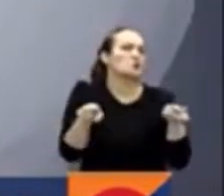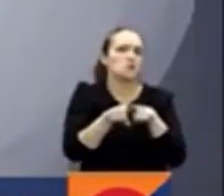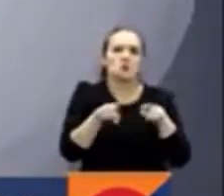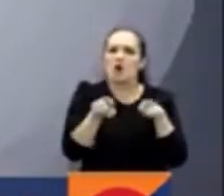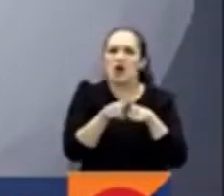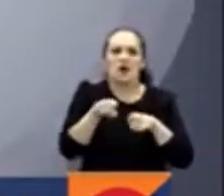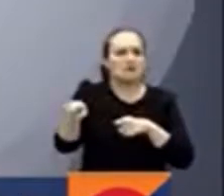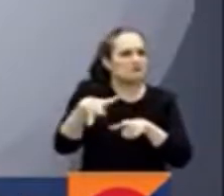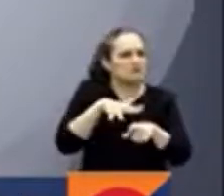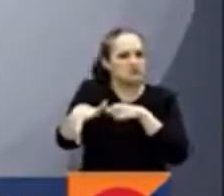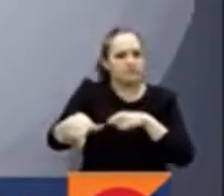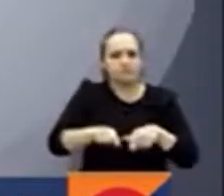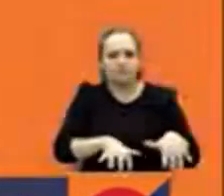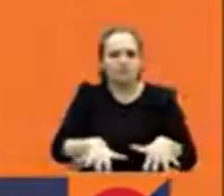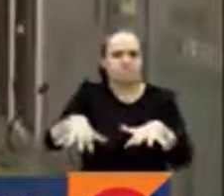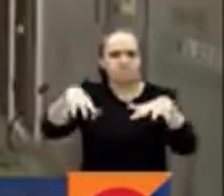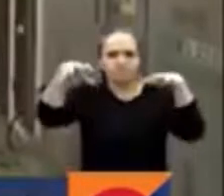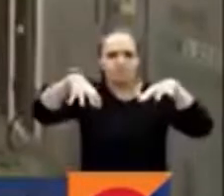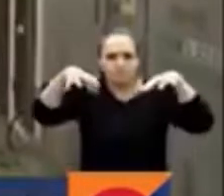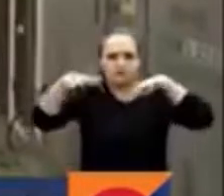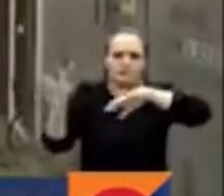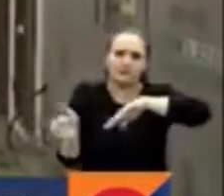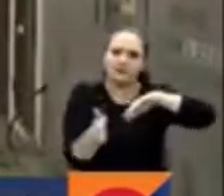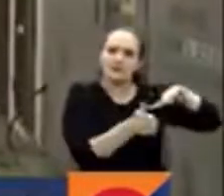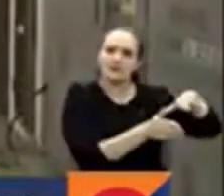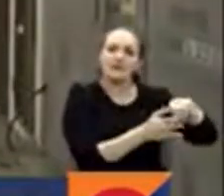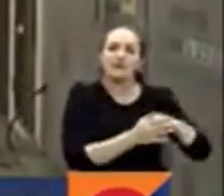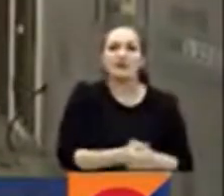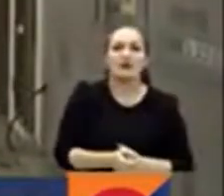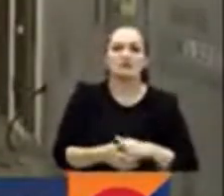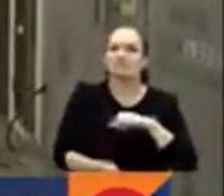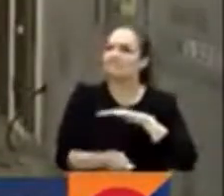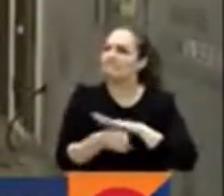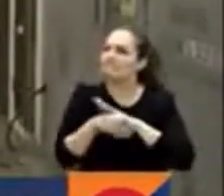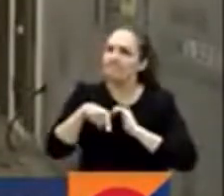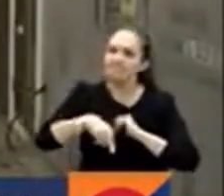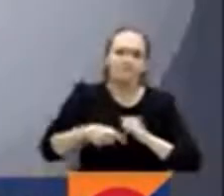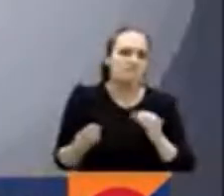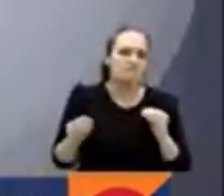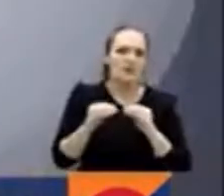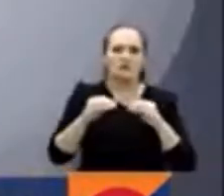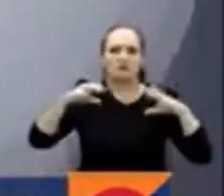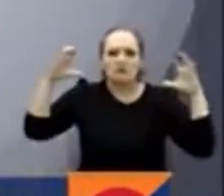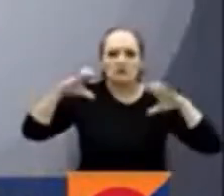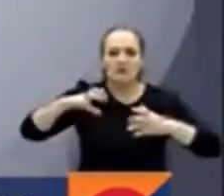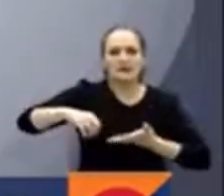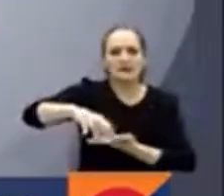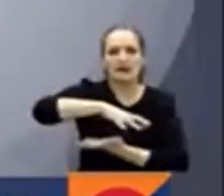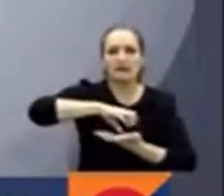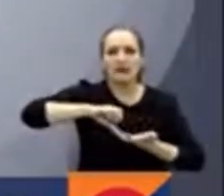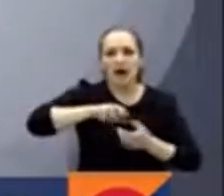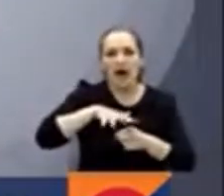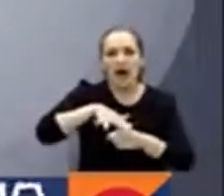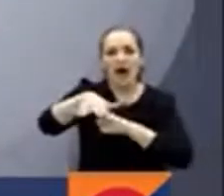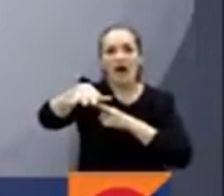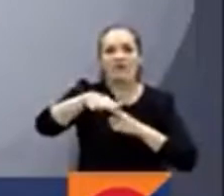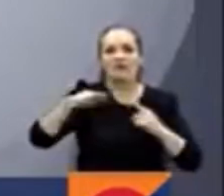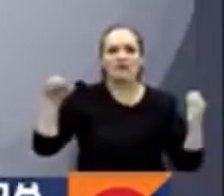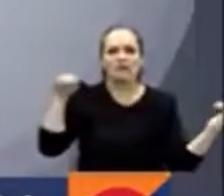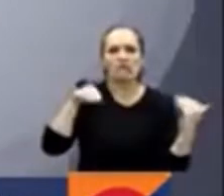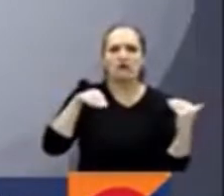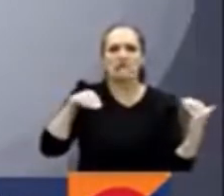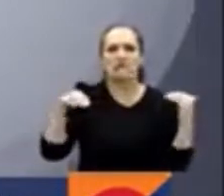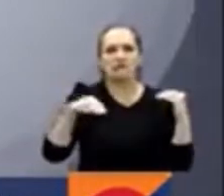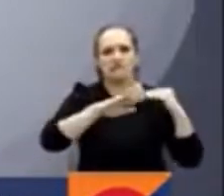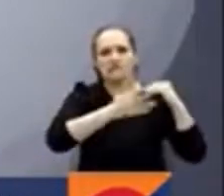presentaron afectaciones por las lluvias. Continúan las lluvias en el departamento de Santander, ocasionando afectaciones en los corredores viales. En la